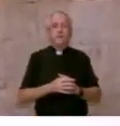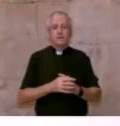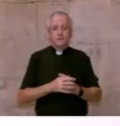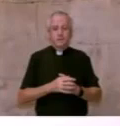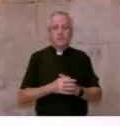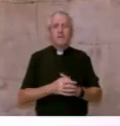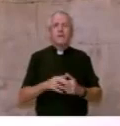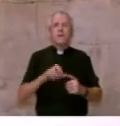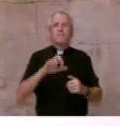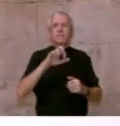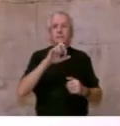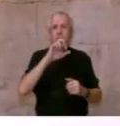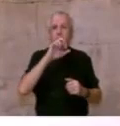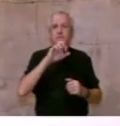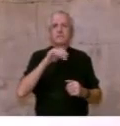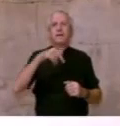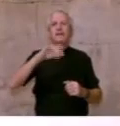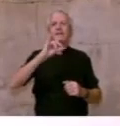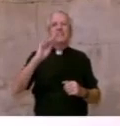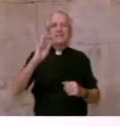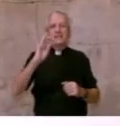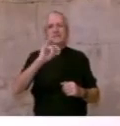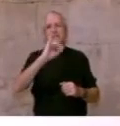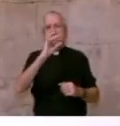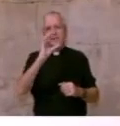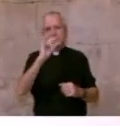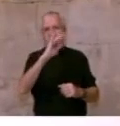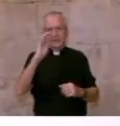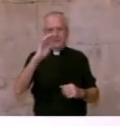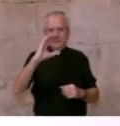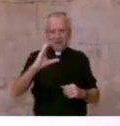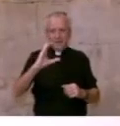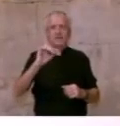el eminentísimo Martínez Sistac,